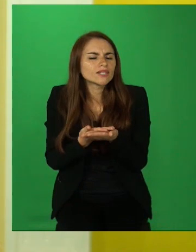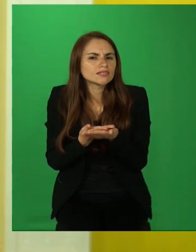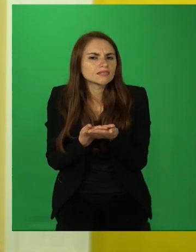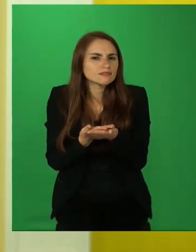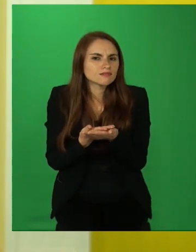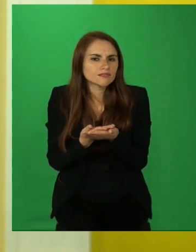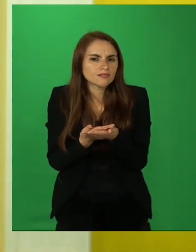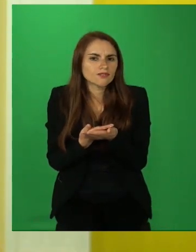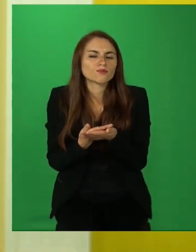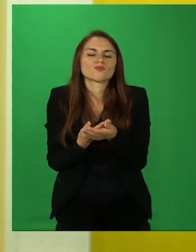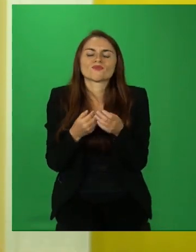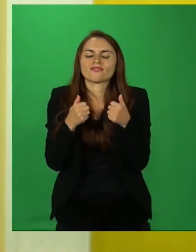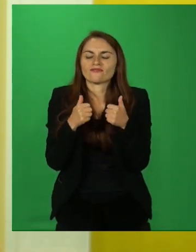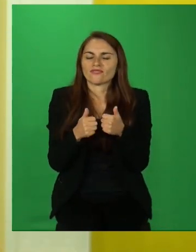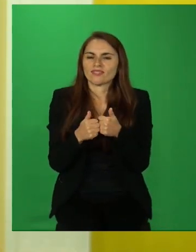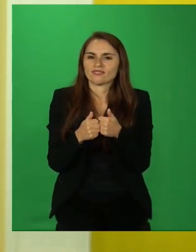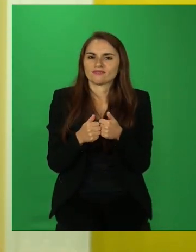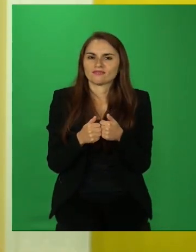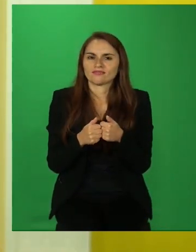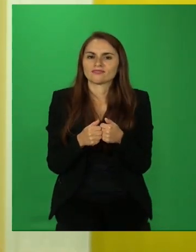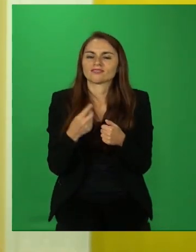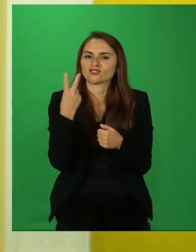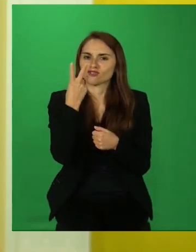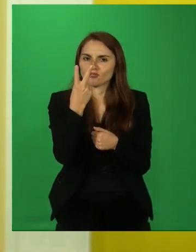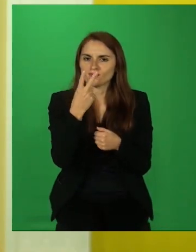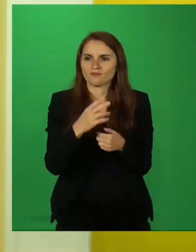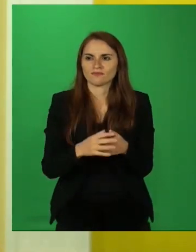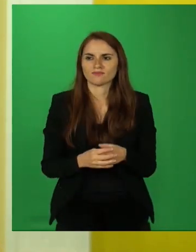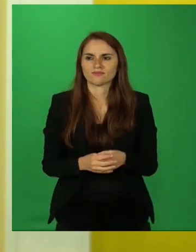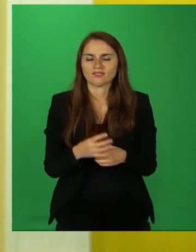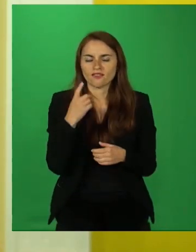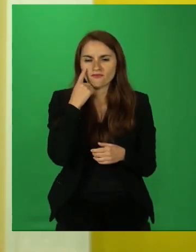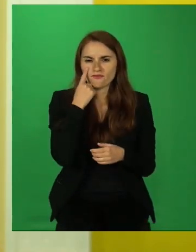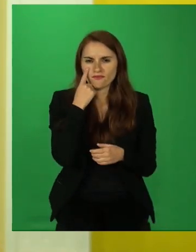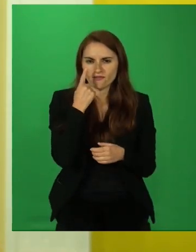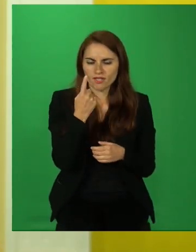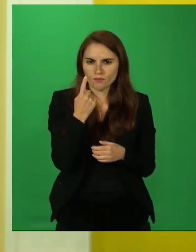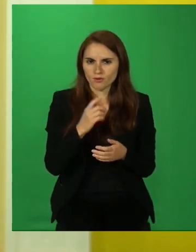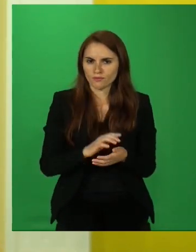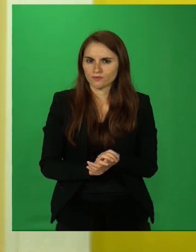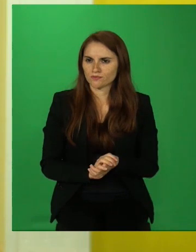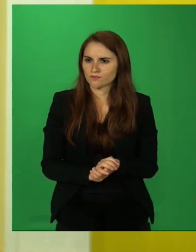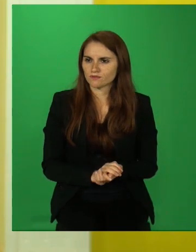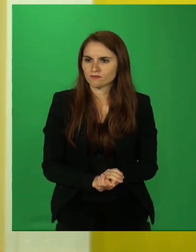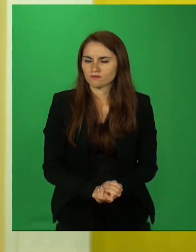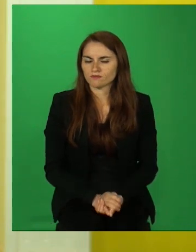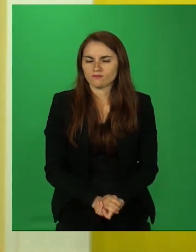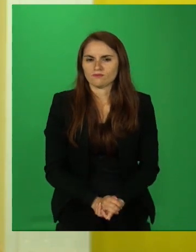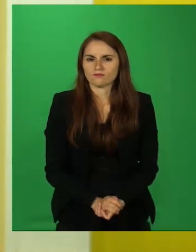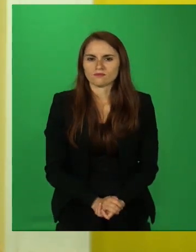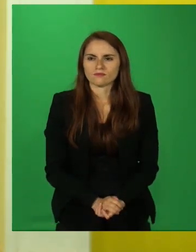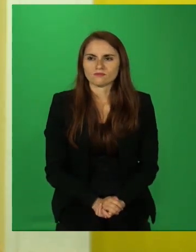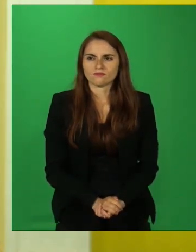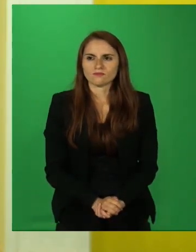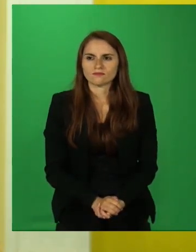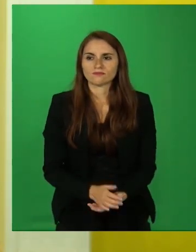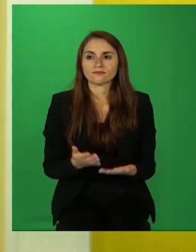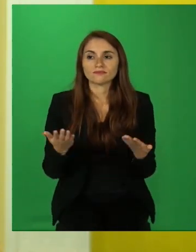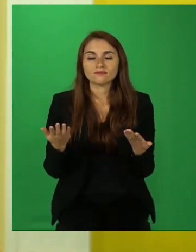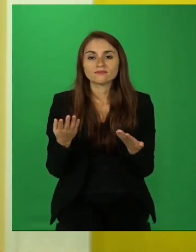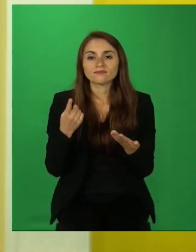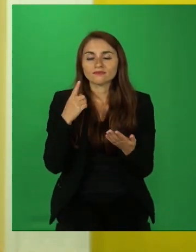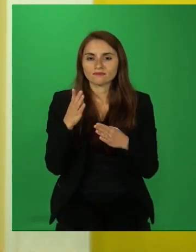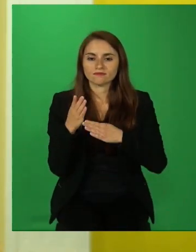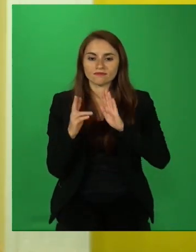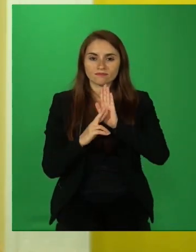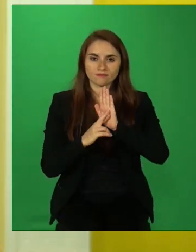numérica muy bien todos veamos entonces el resultado de esta multiplicación y finalmente